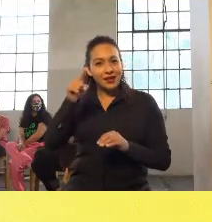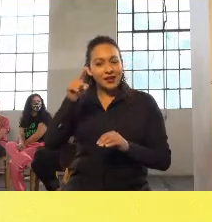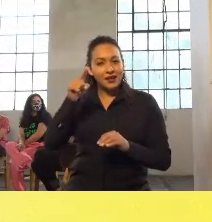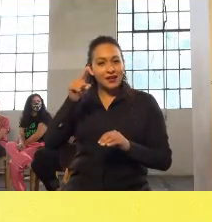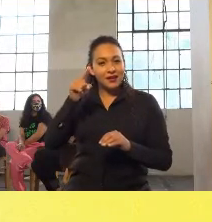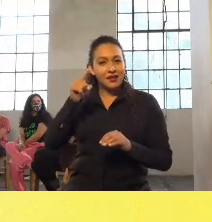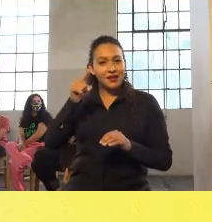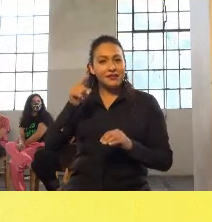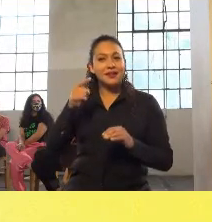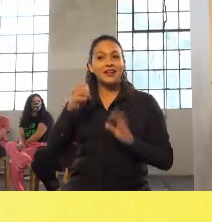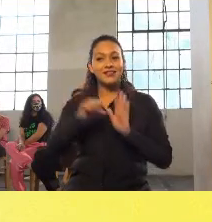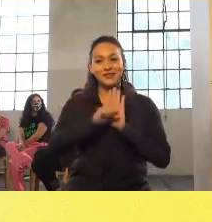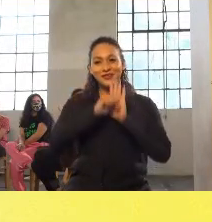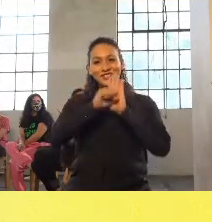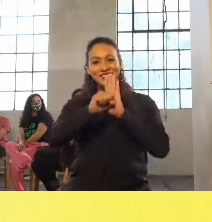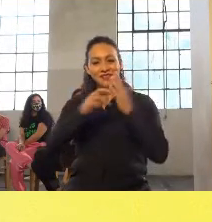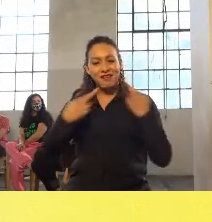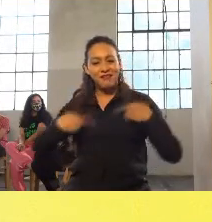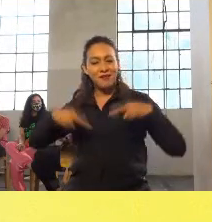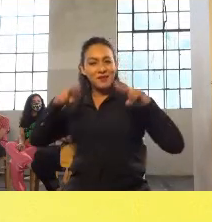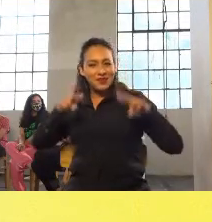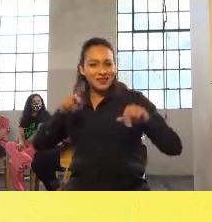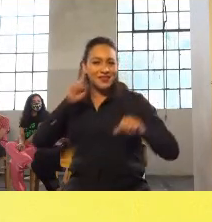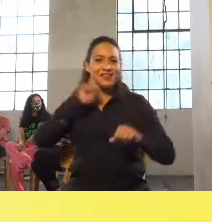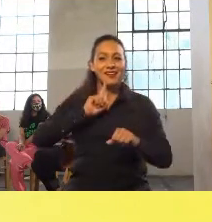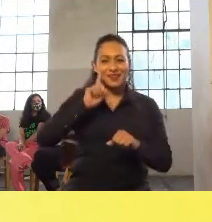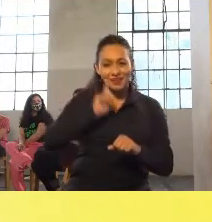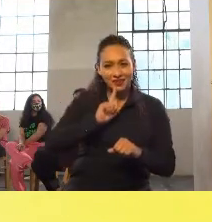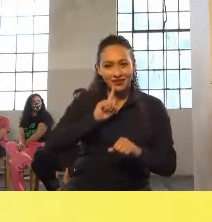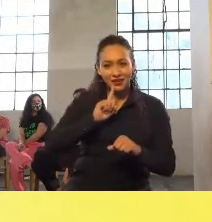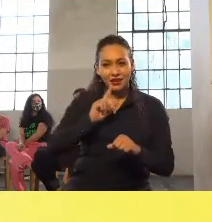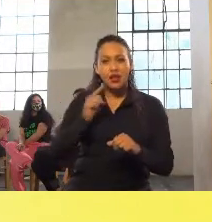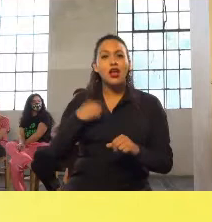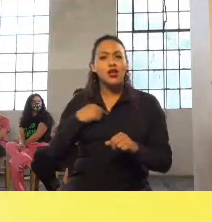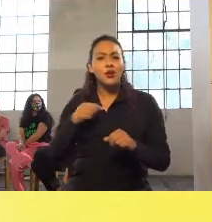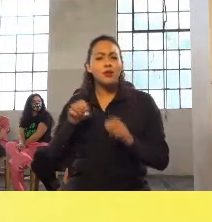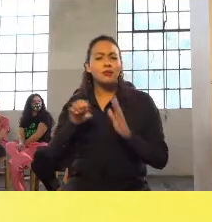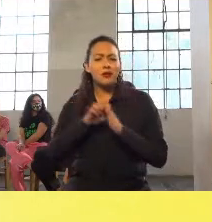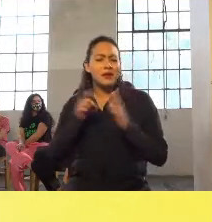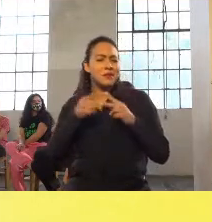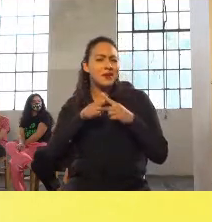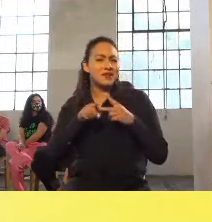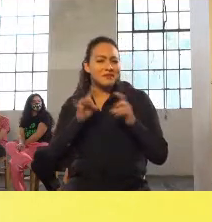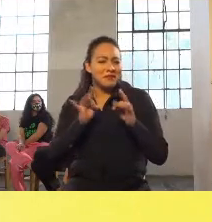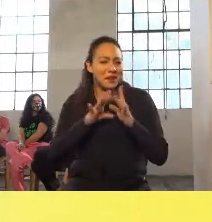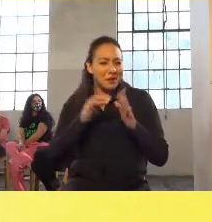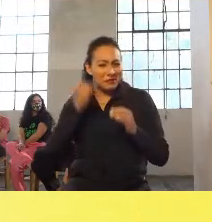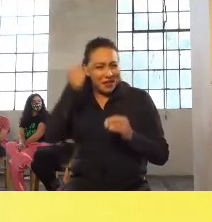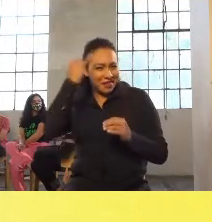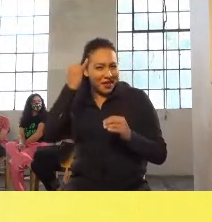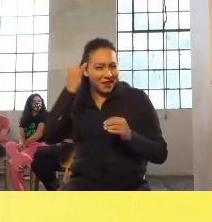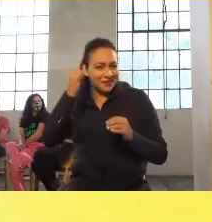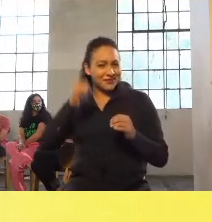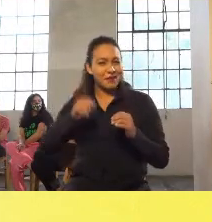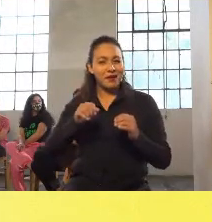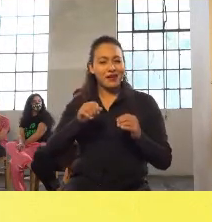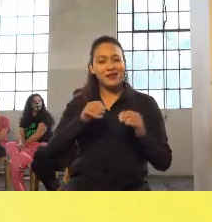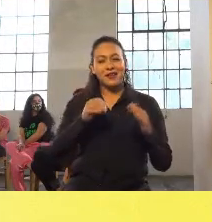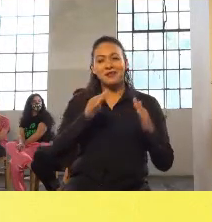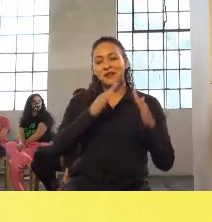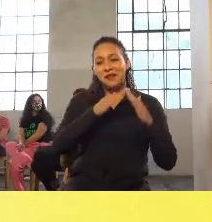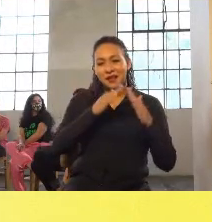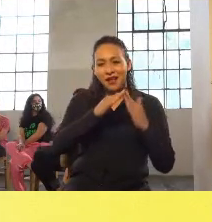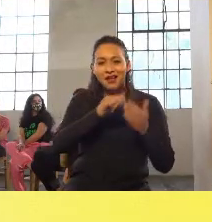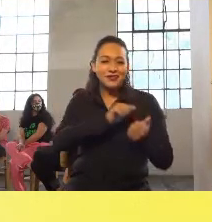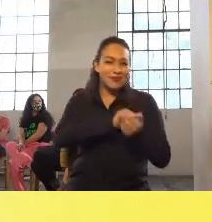estaba haciendo un proceso X, así, lavando algo, qué sé yo, o sea, incluso estaba en el laboratorio de foto en centro.